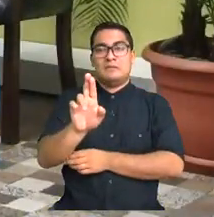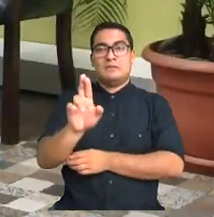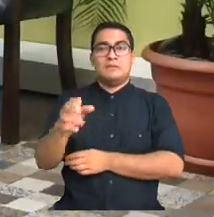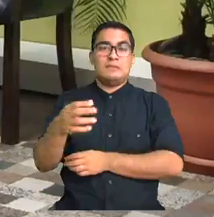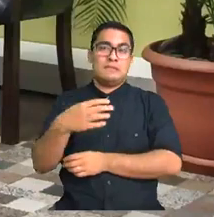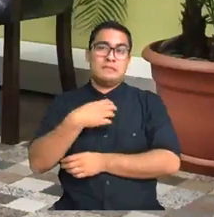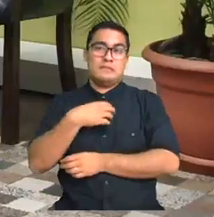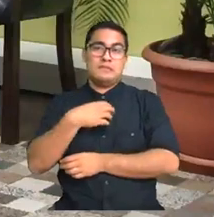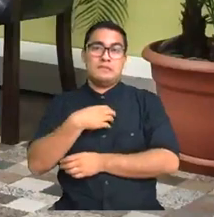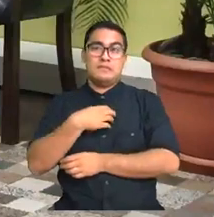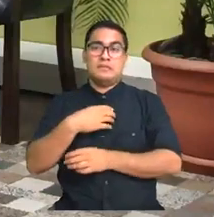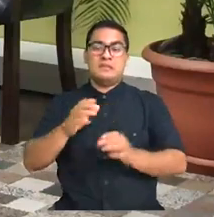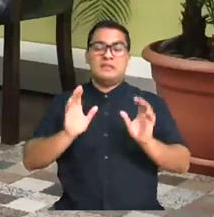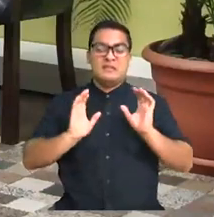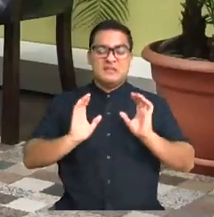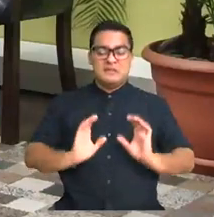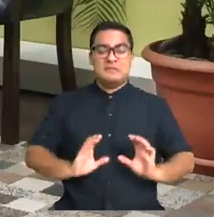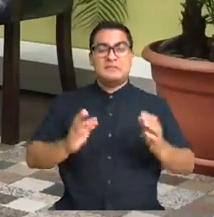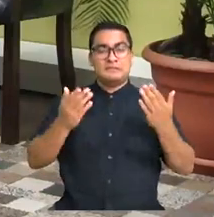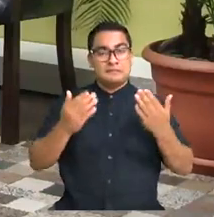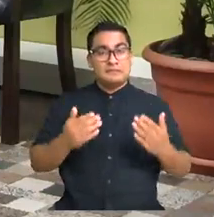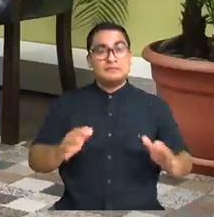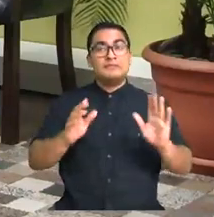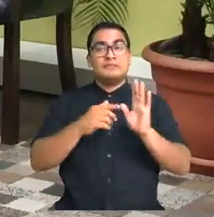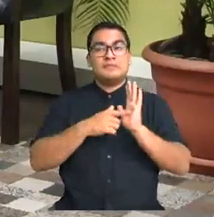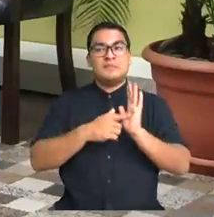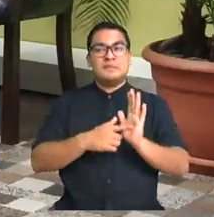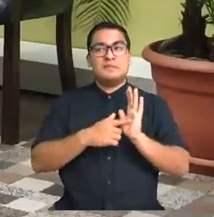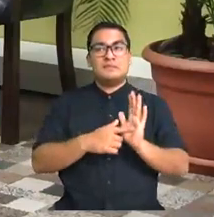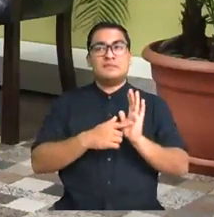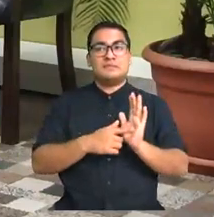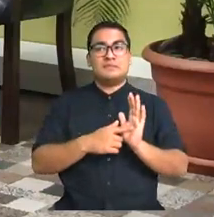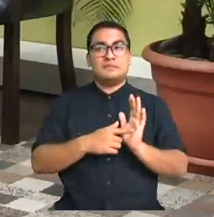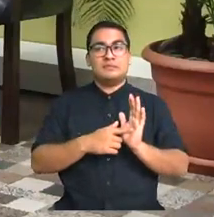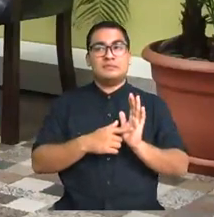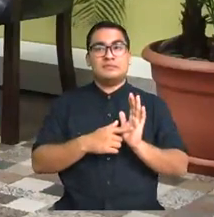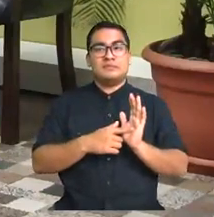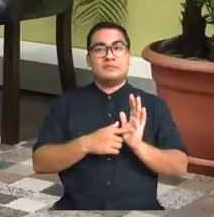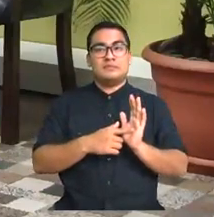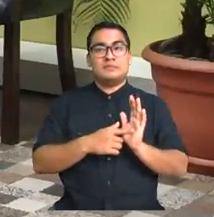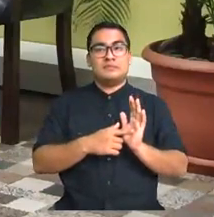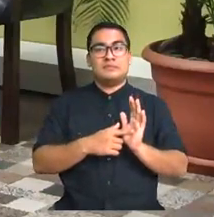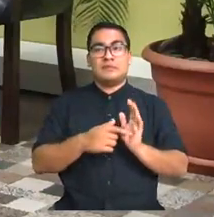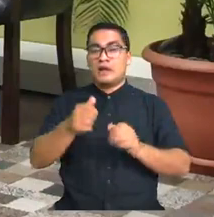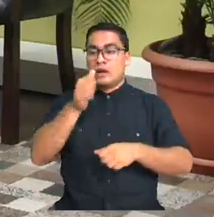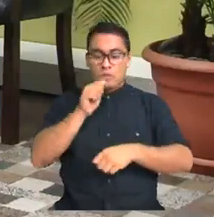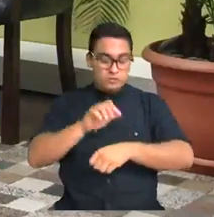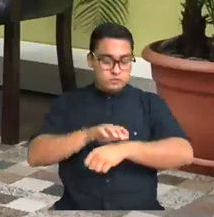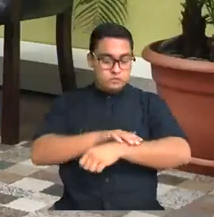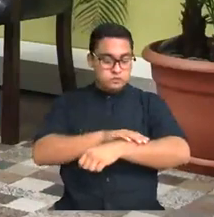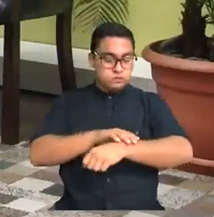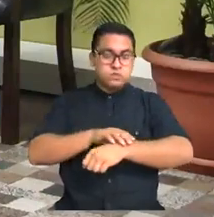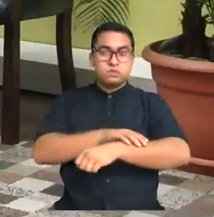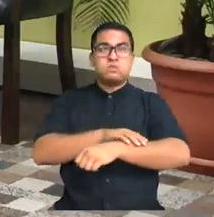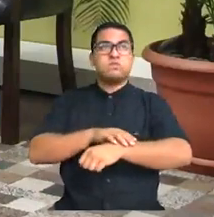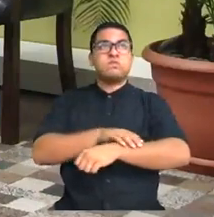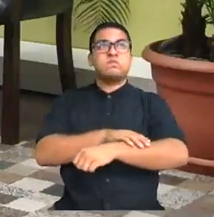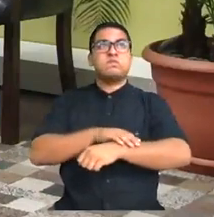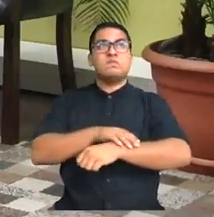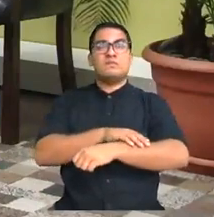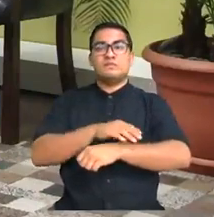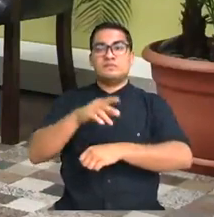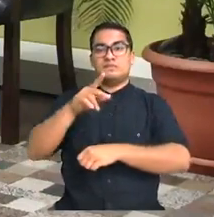de nosotros. Entonces, sí tenemos una... hay agua que está en la parte de la